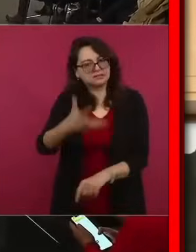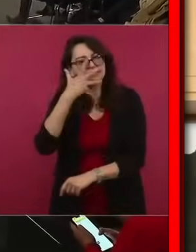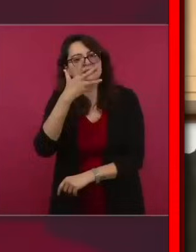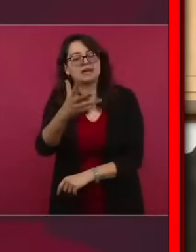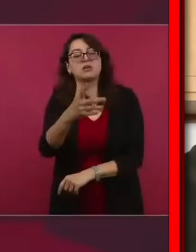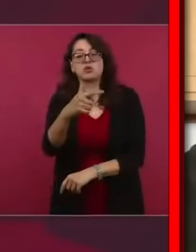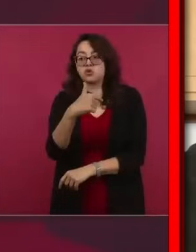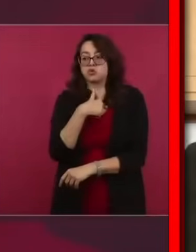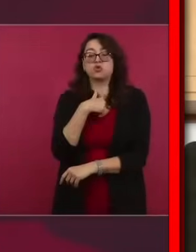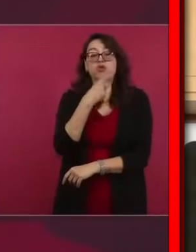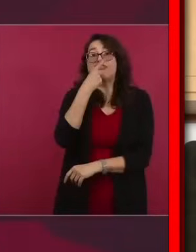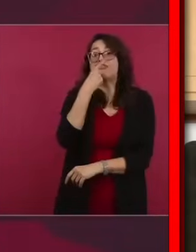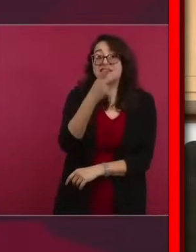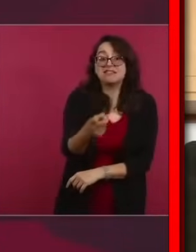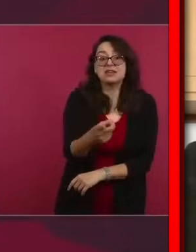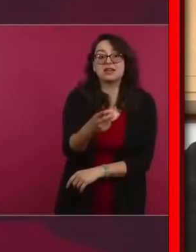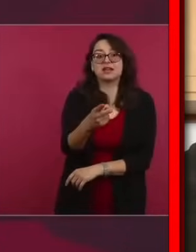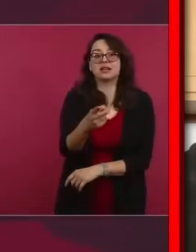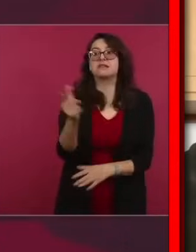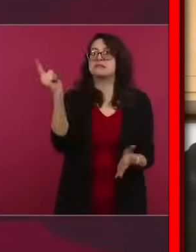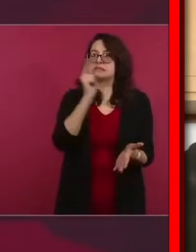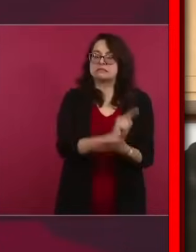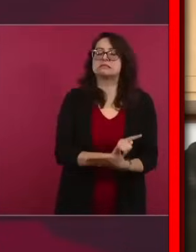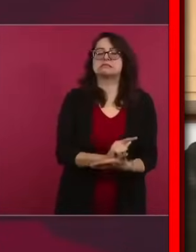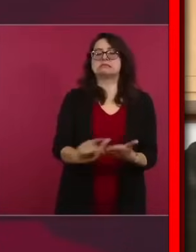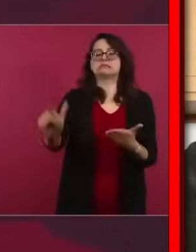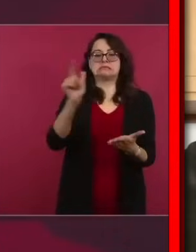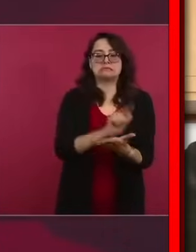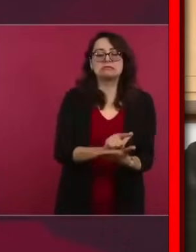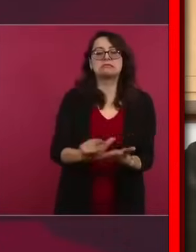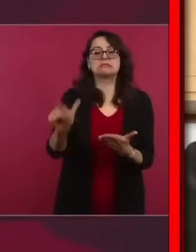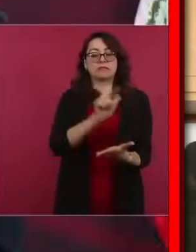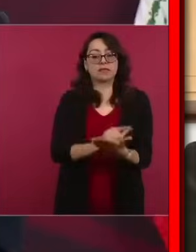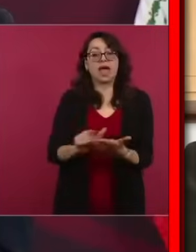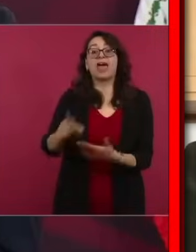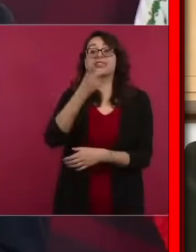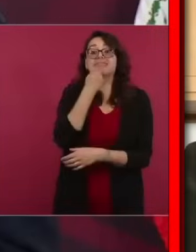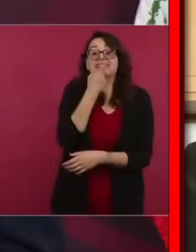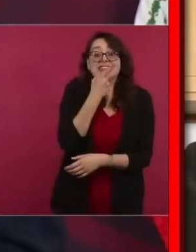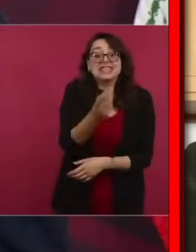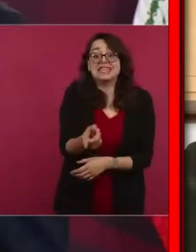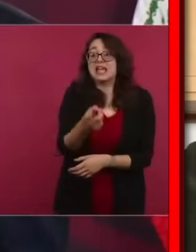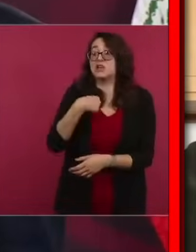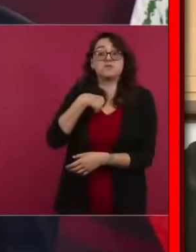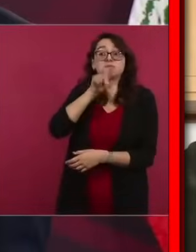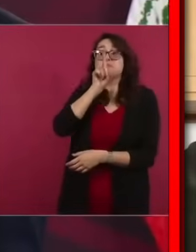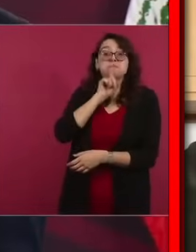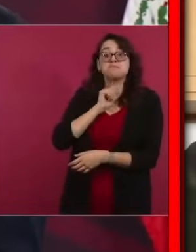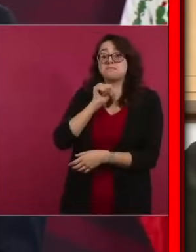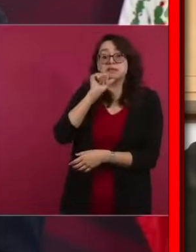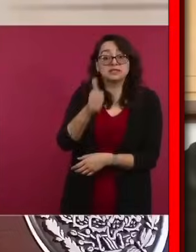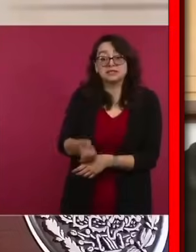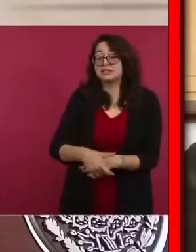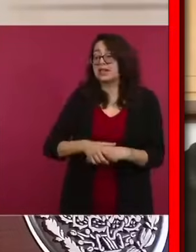Y todavía hay que seguir limpiando. Pero nada, nada, nada, nada, nada ha